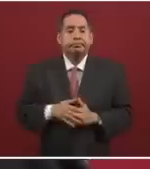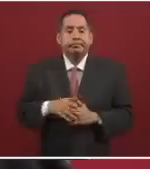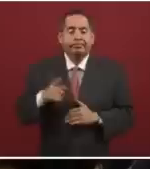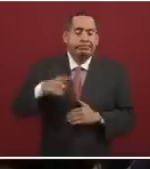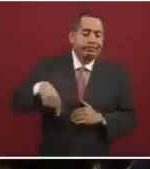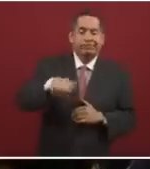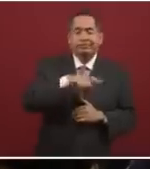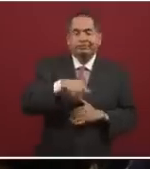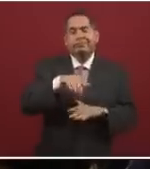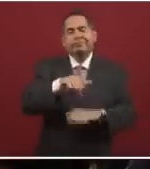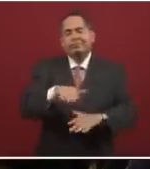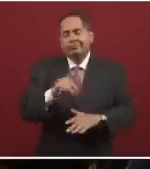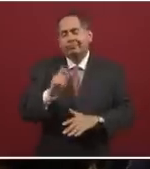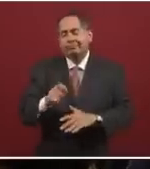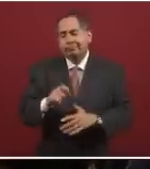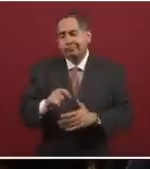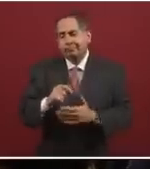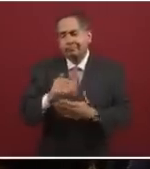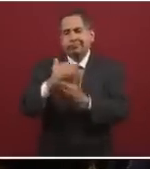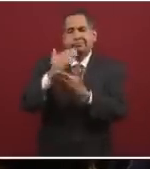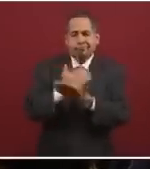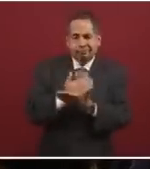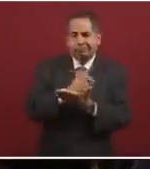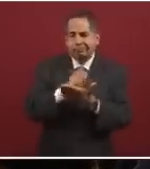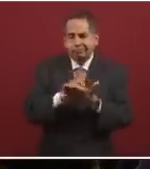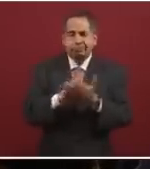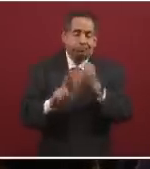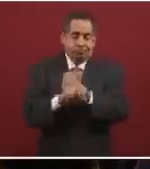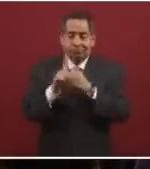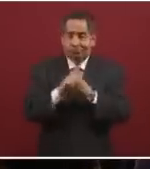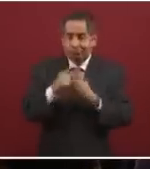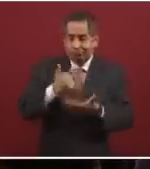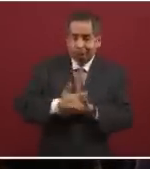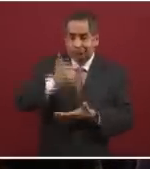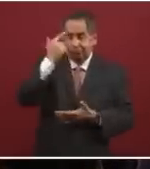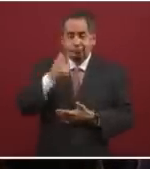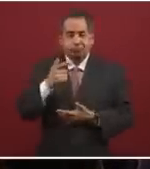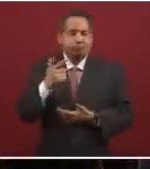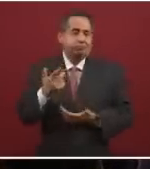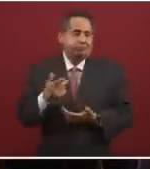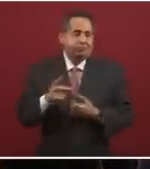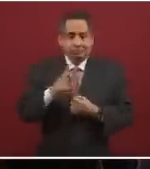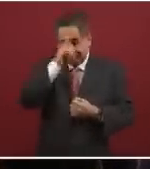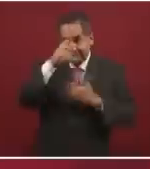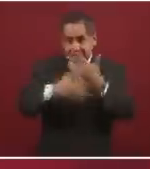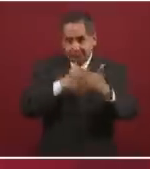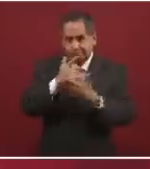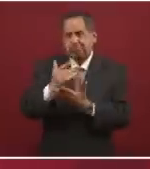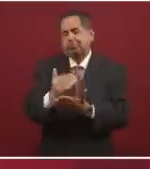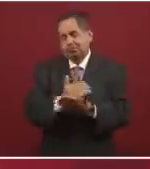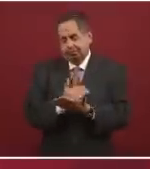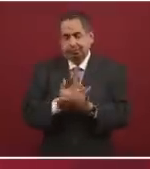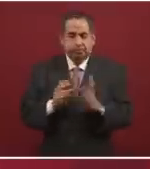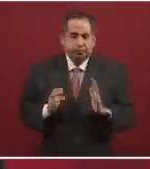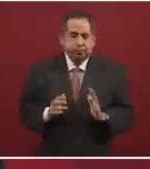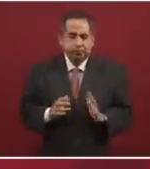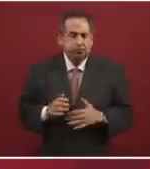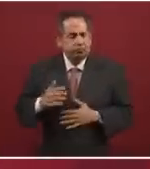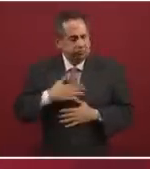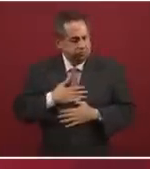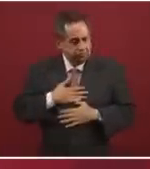enfrentar este problema grave de la mejor manera posible. Yo les